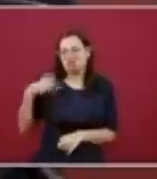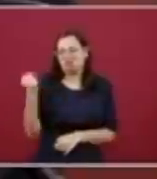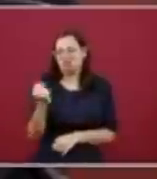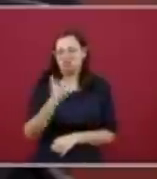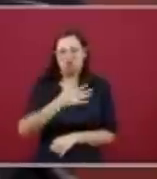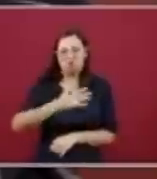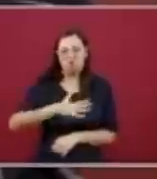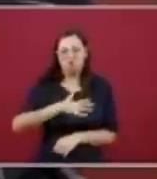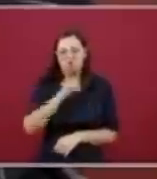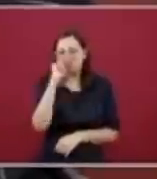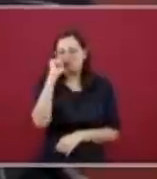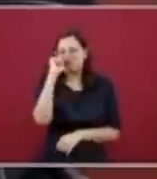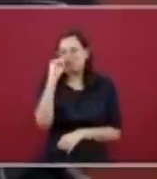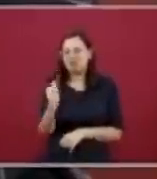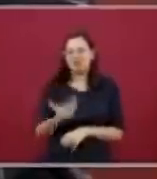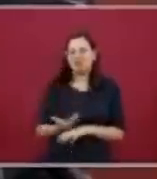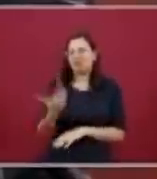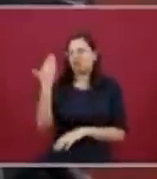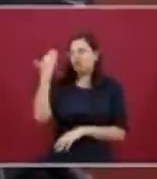Inquisición,